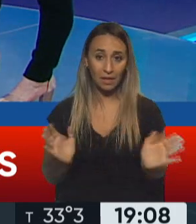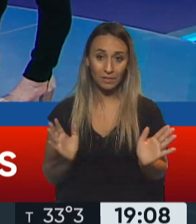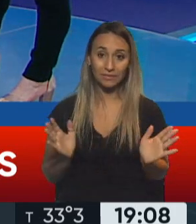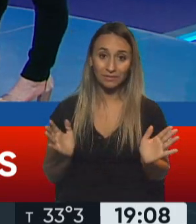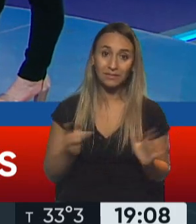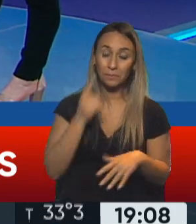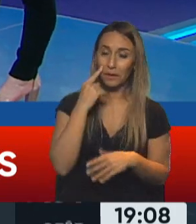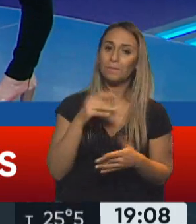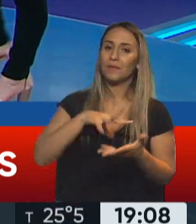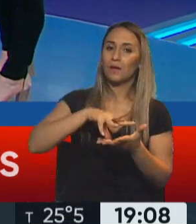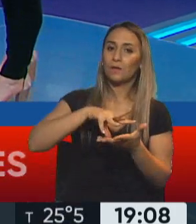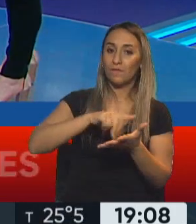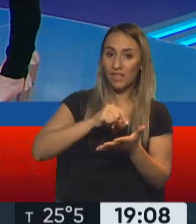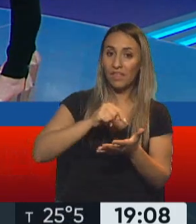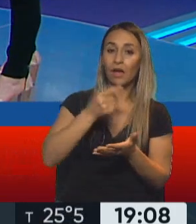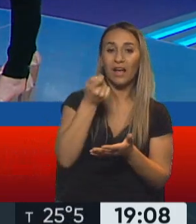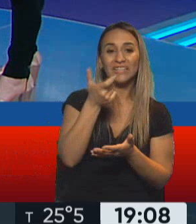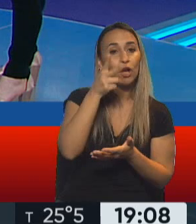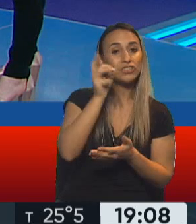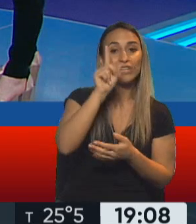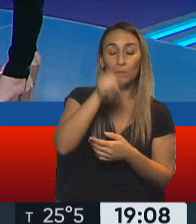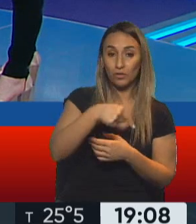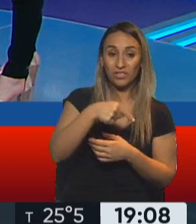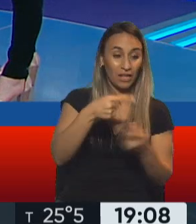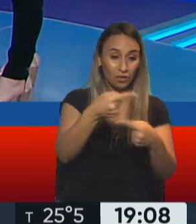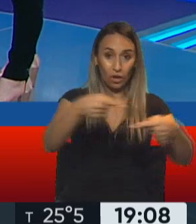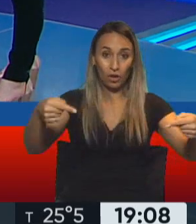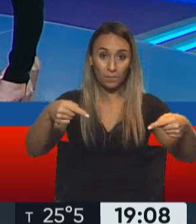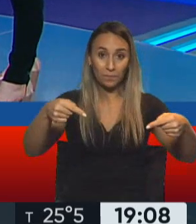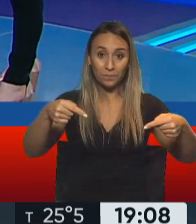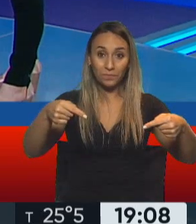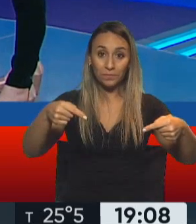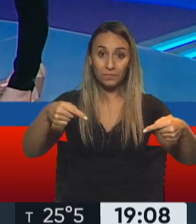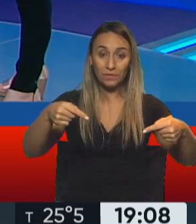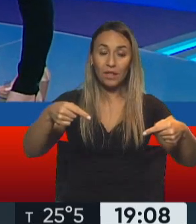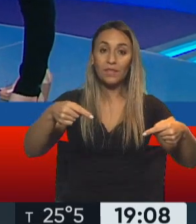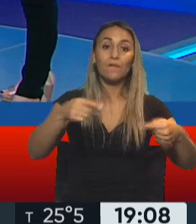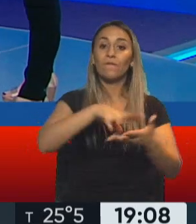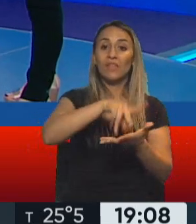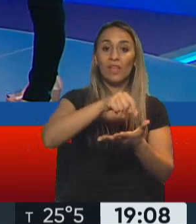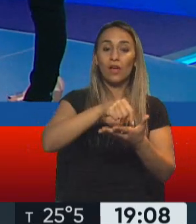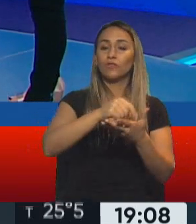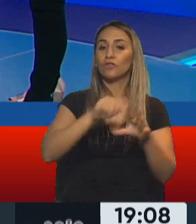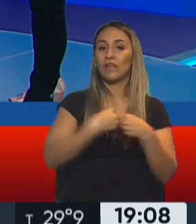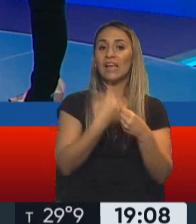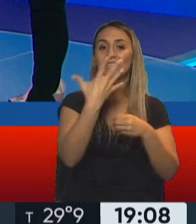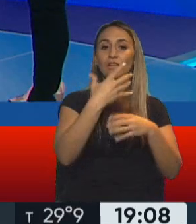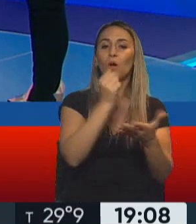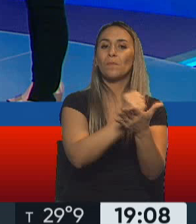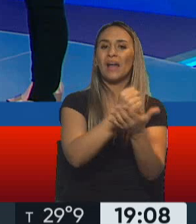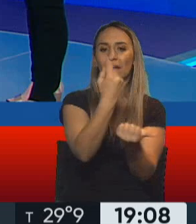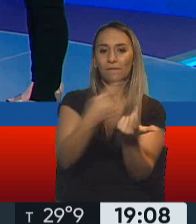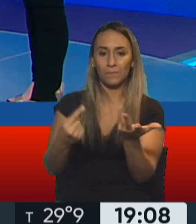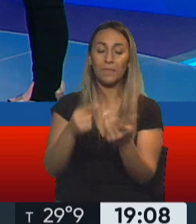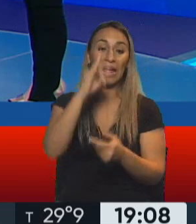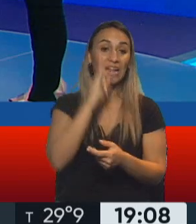más productos. Fideos, casi un 80%. Casi el 80% del comercio está distribuido en 5 marcas. La leche,